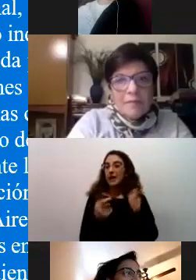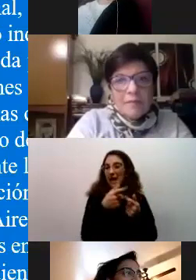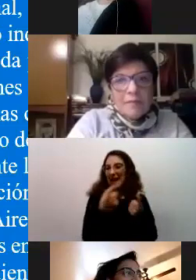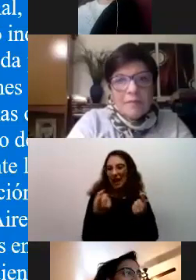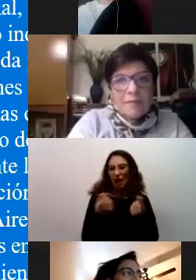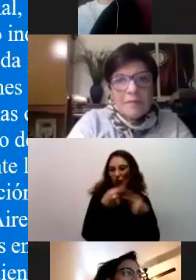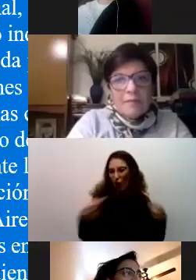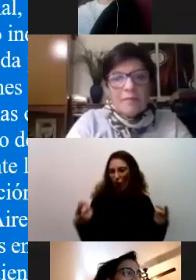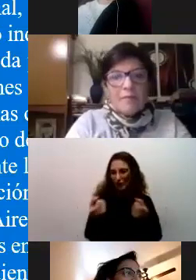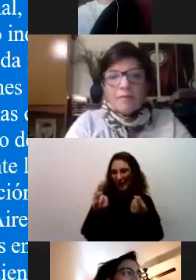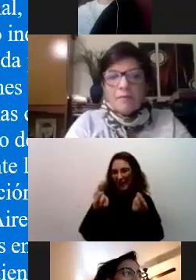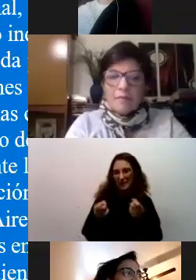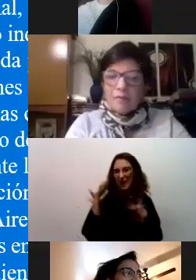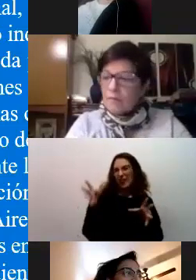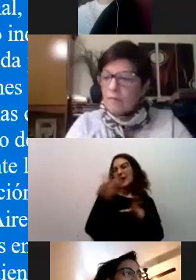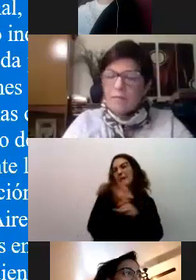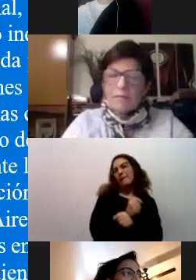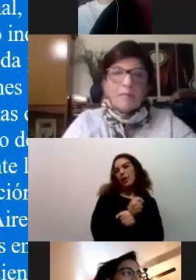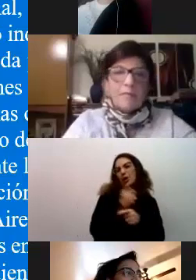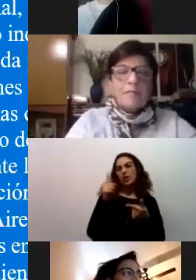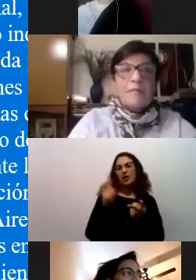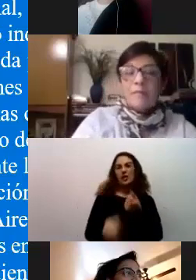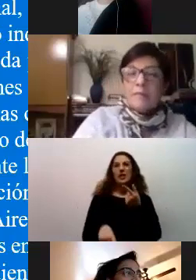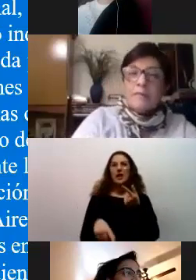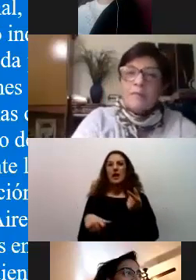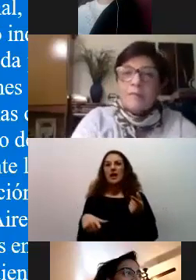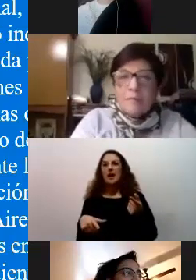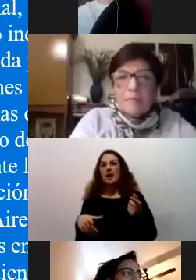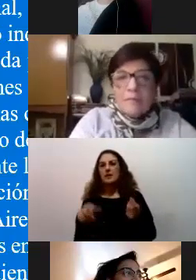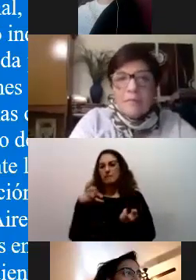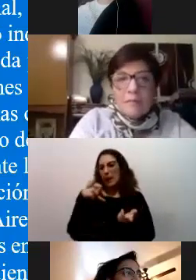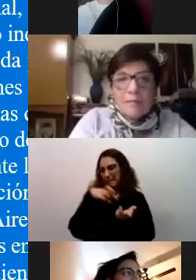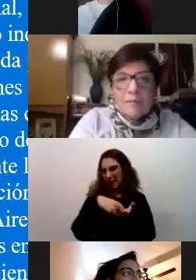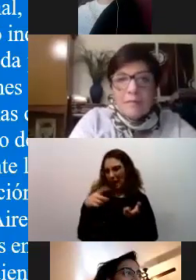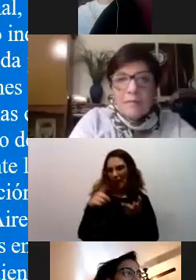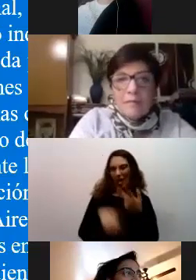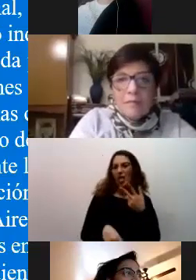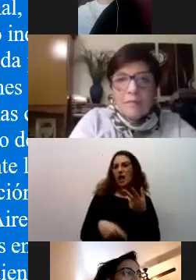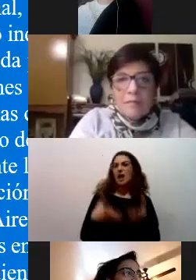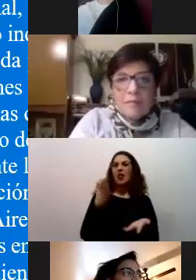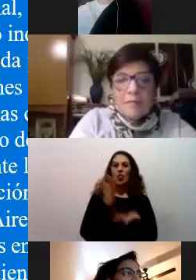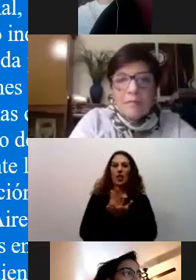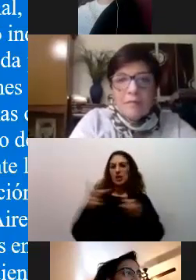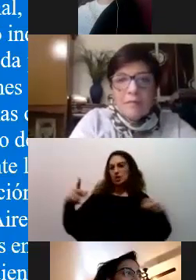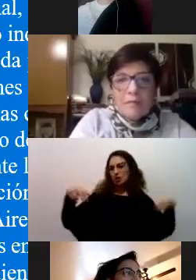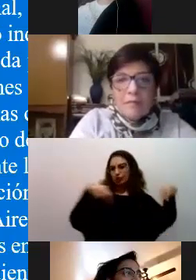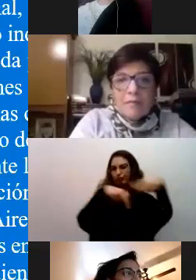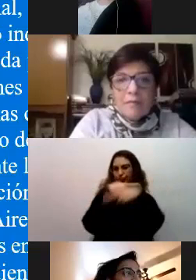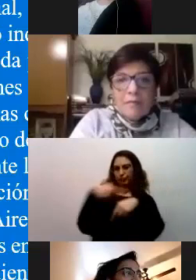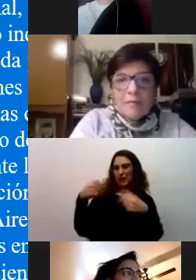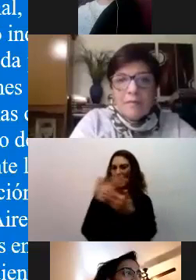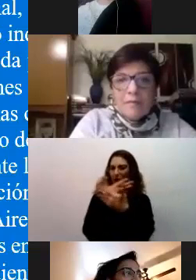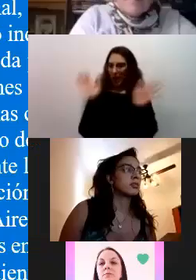ver con el transporte, con requisitos de estaciones de transporte, con derechos de libre tránsito. Esto lo